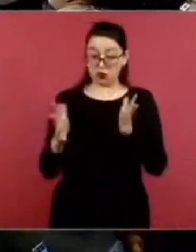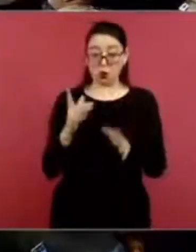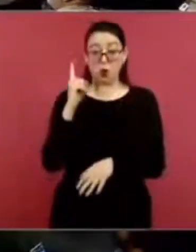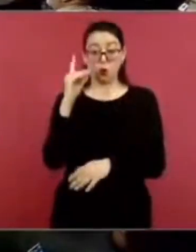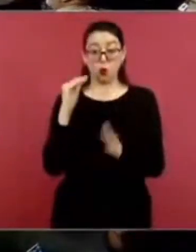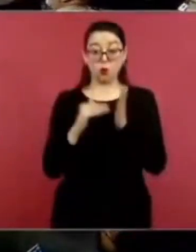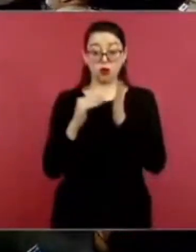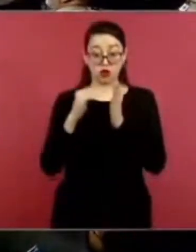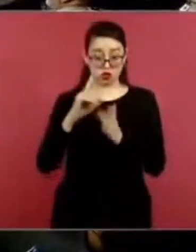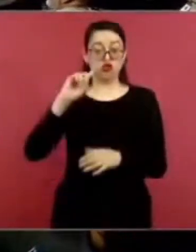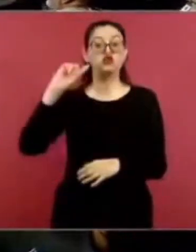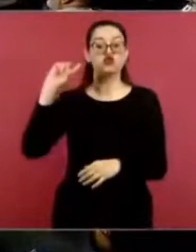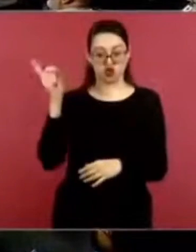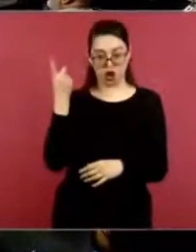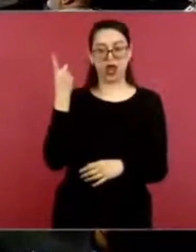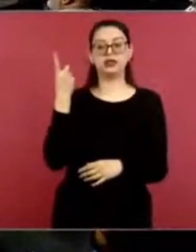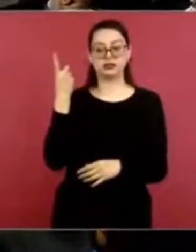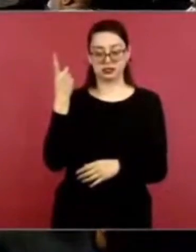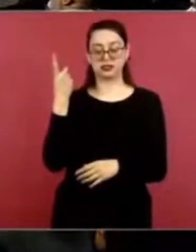enviado,